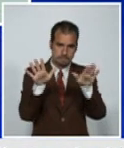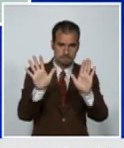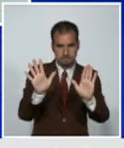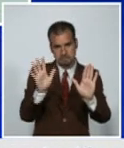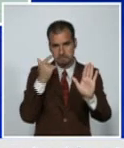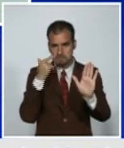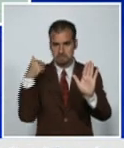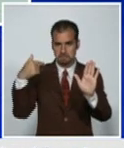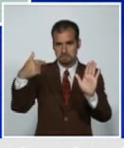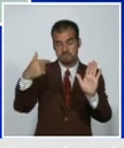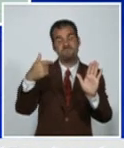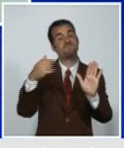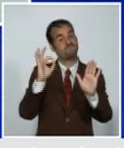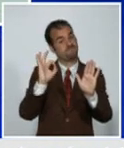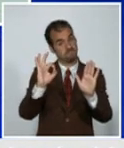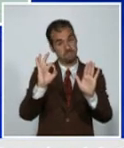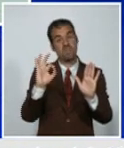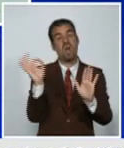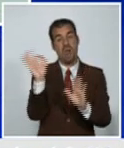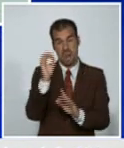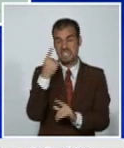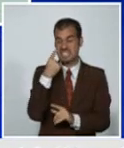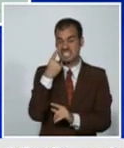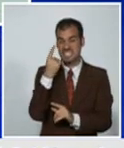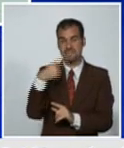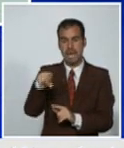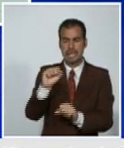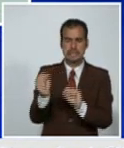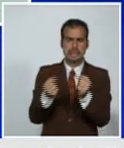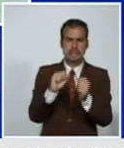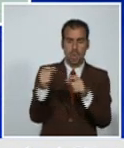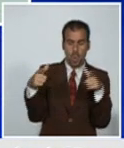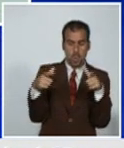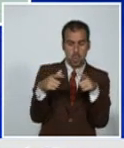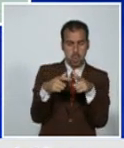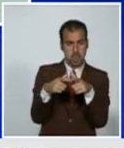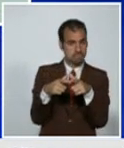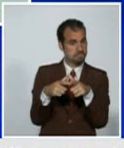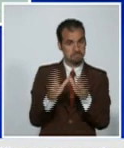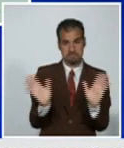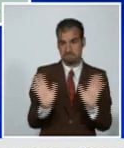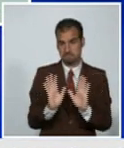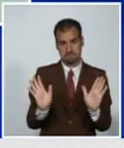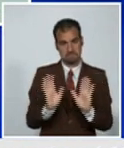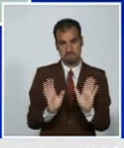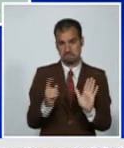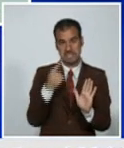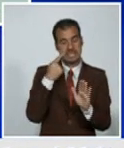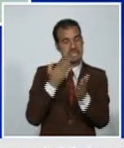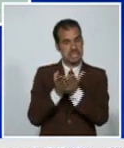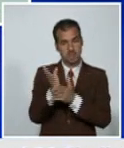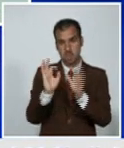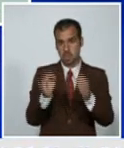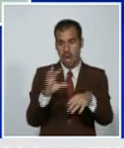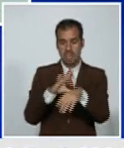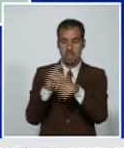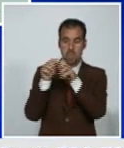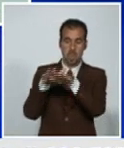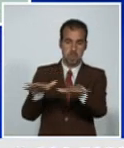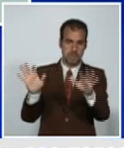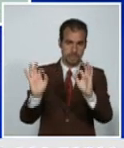diariamente, pero de todas formas no se logra una disminución estable de la transmisión. Mucho